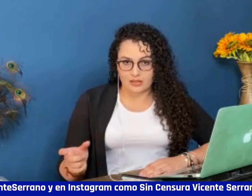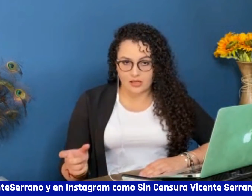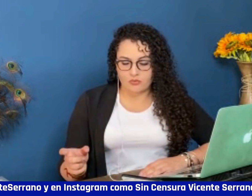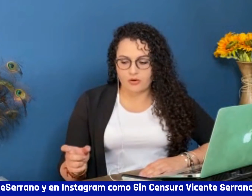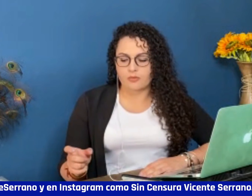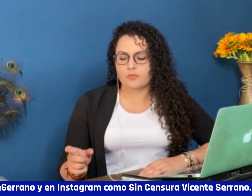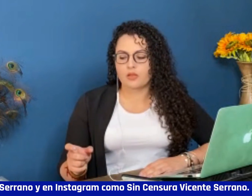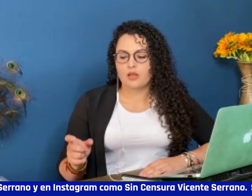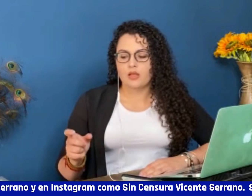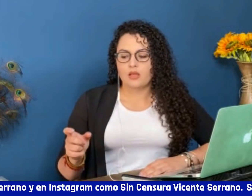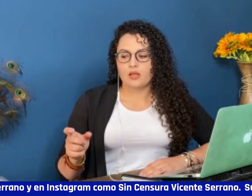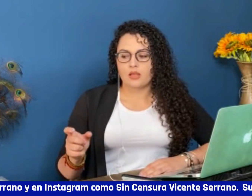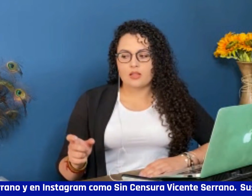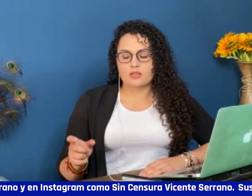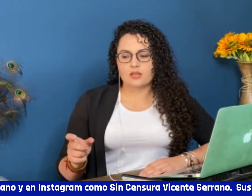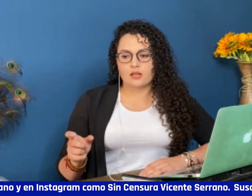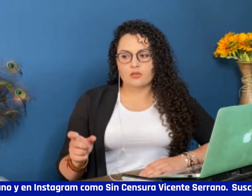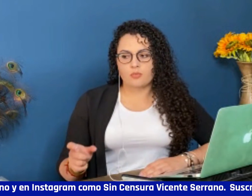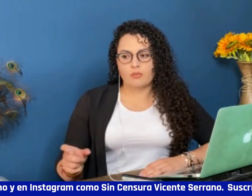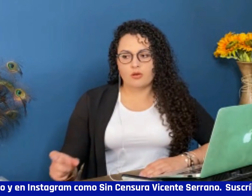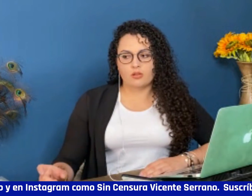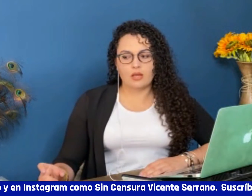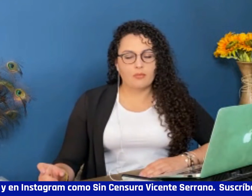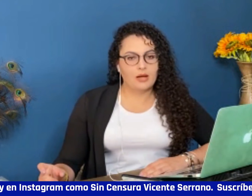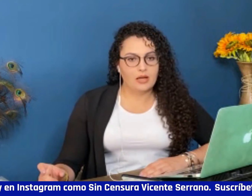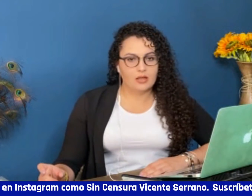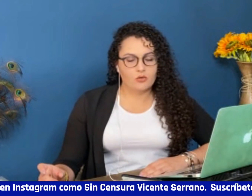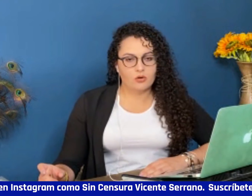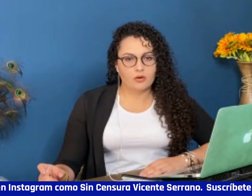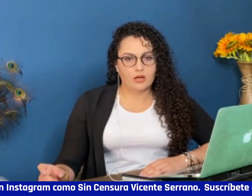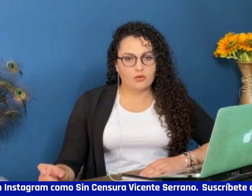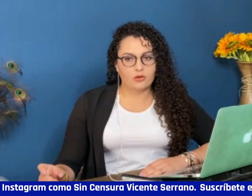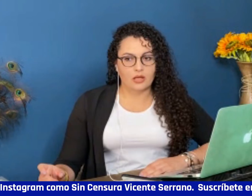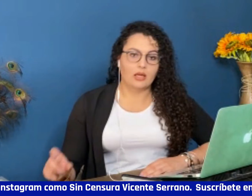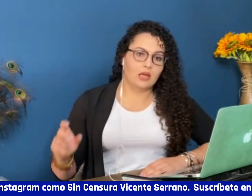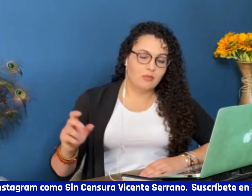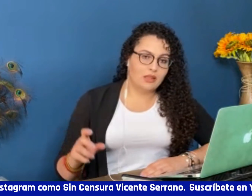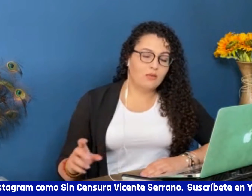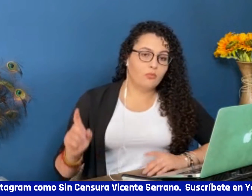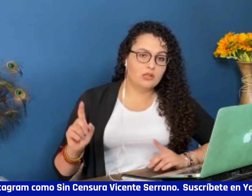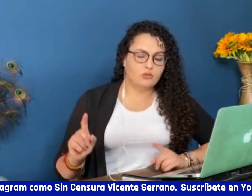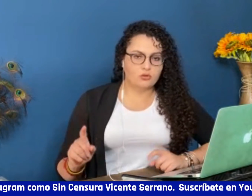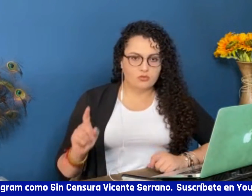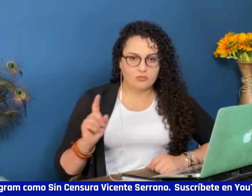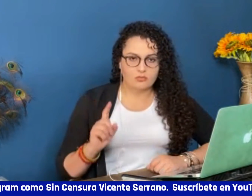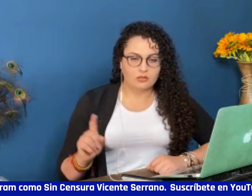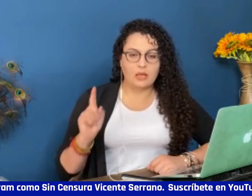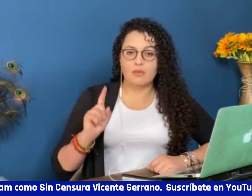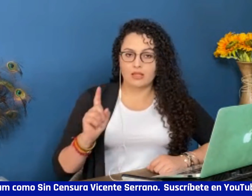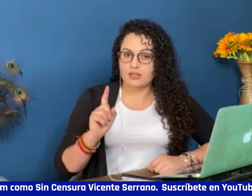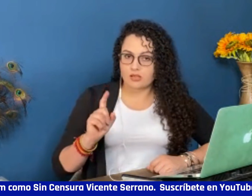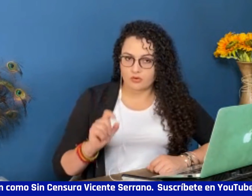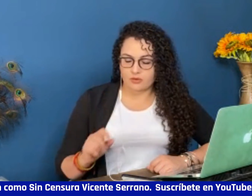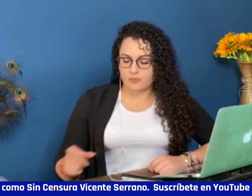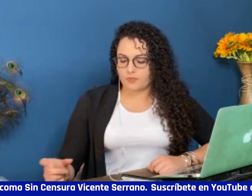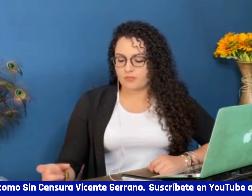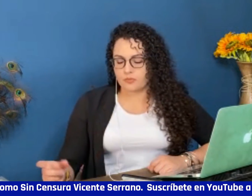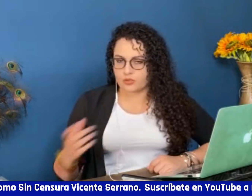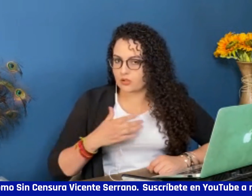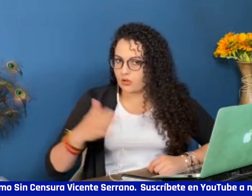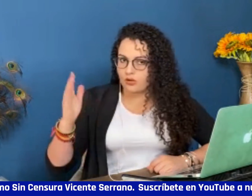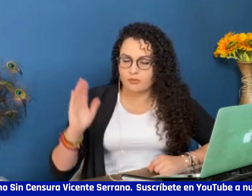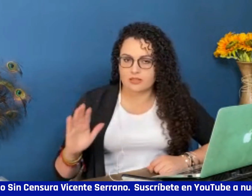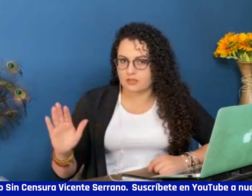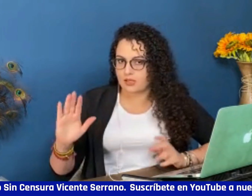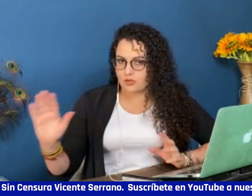de Vaca tenga fuero, quiere decir que la Suprema Corte avala que un gobernador que evade impuestos, tema de desafuero,